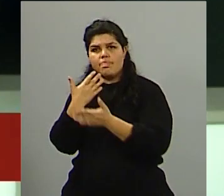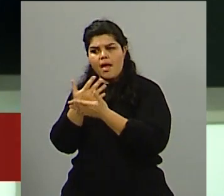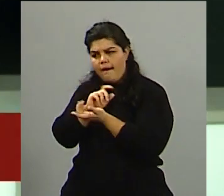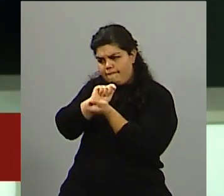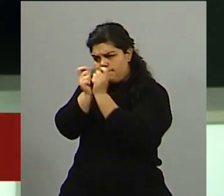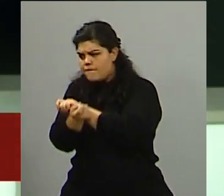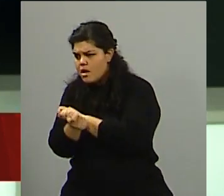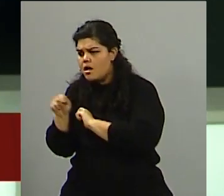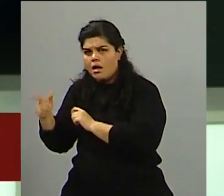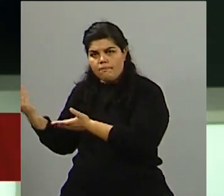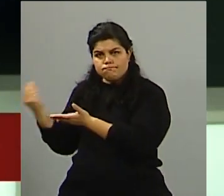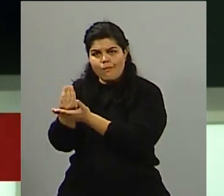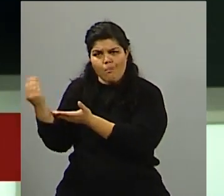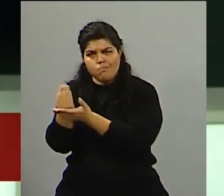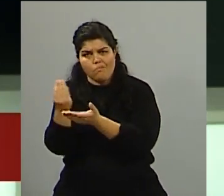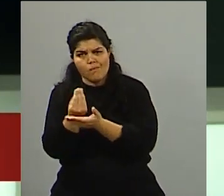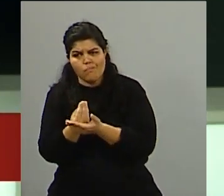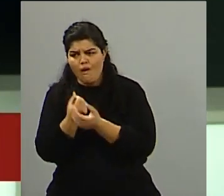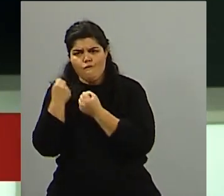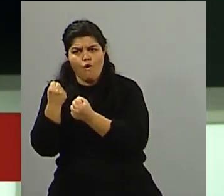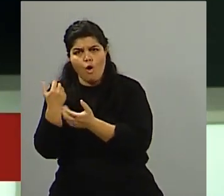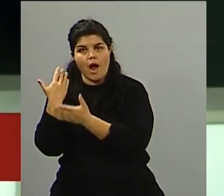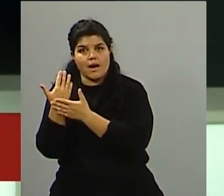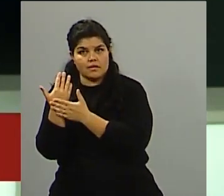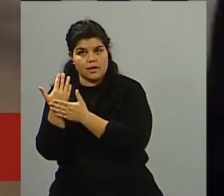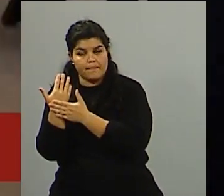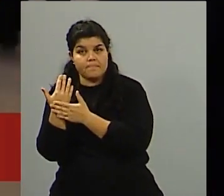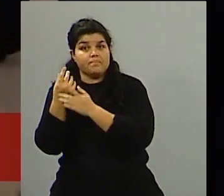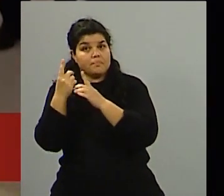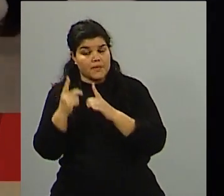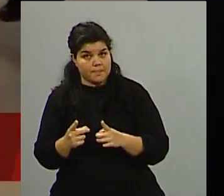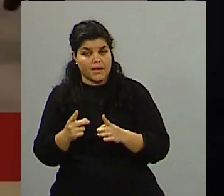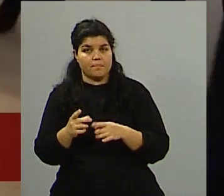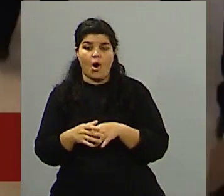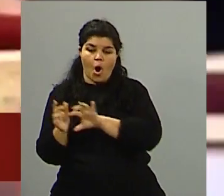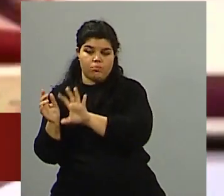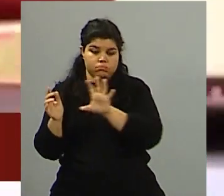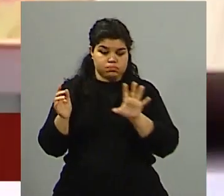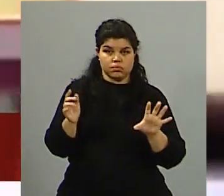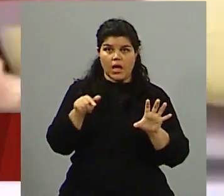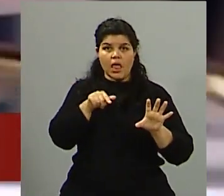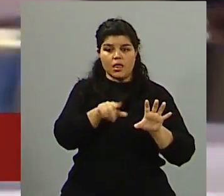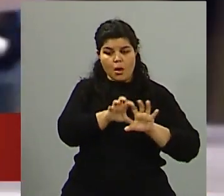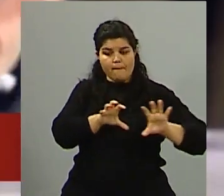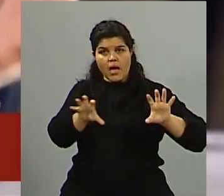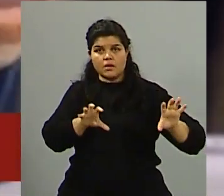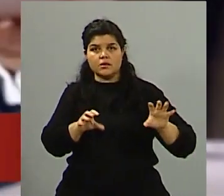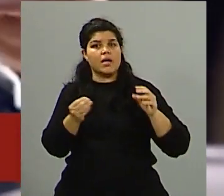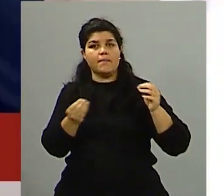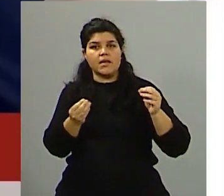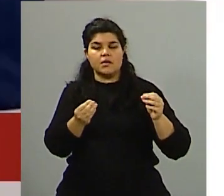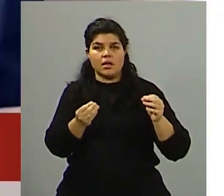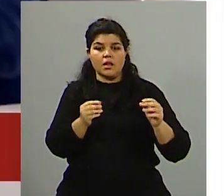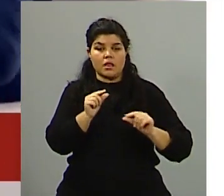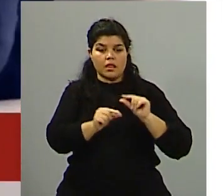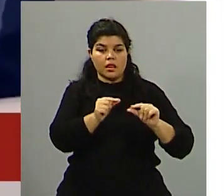al hueso, y por otro lado, en lo que está ocurriendo, la región mediterránea también está pasando lo mismo, ascenso de Giorgia Meloni.